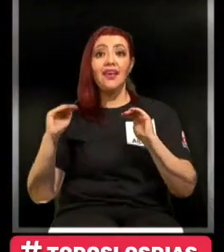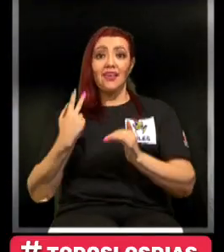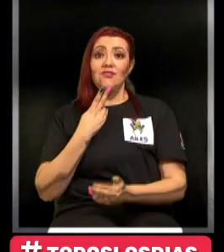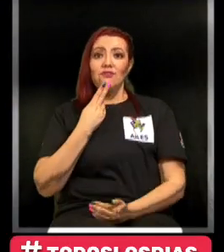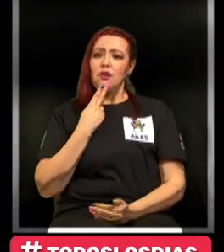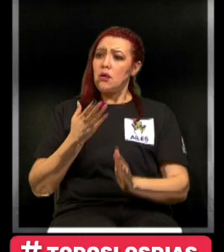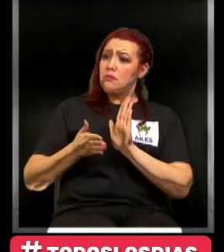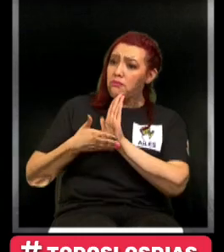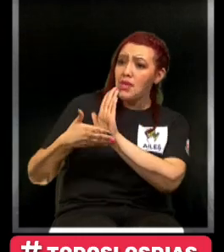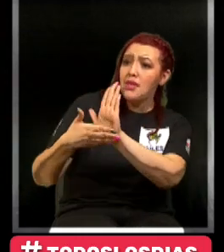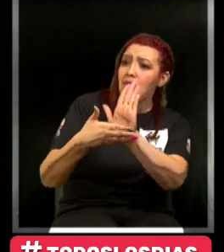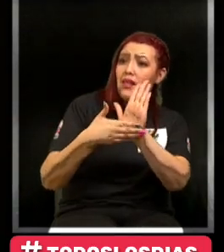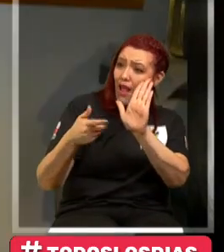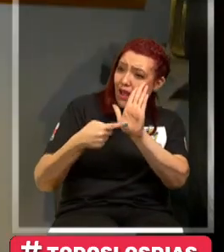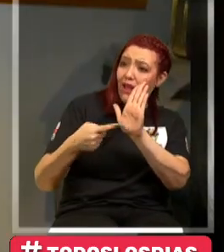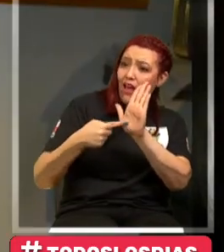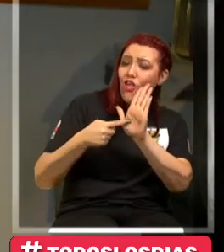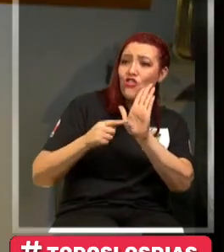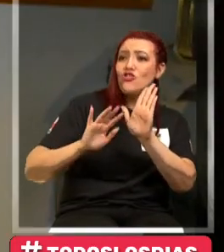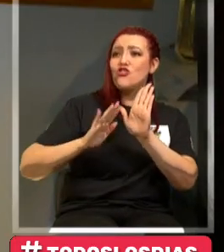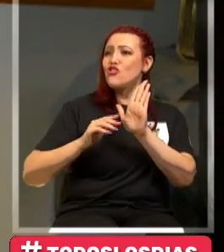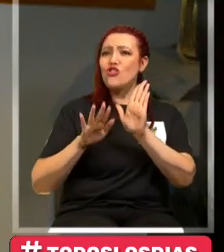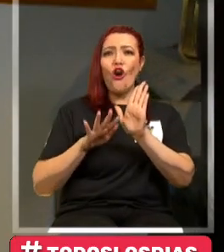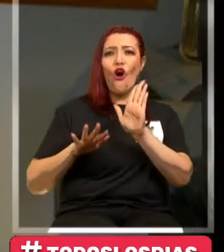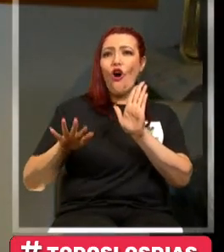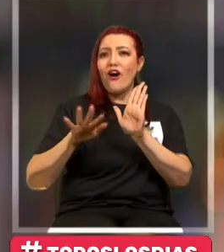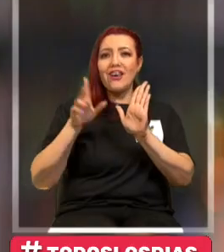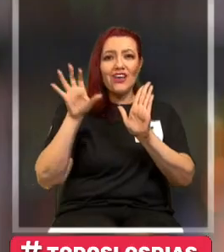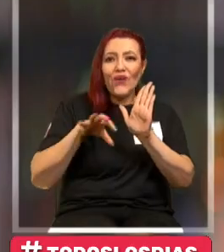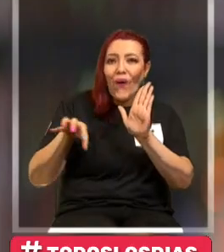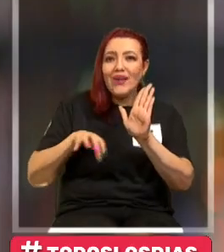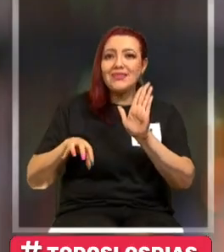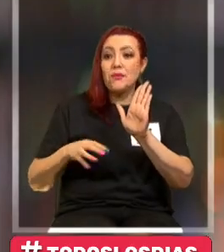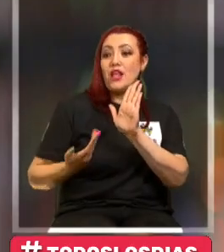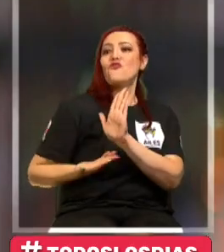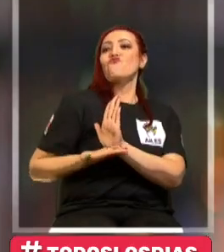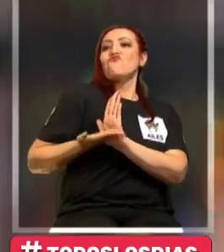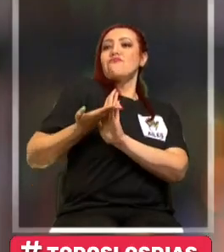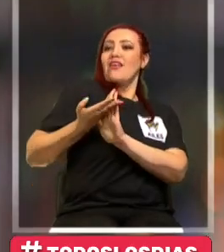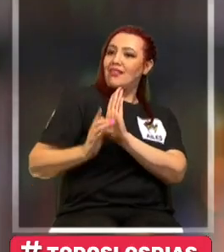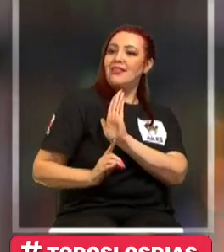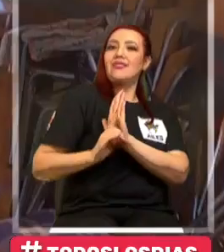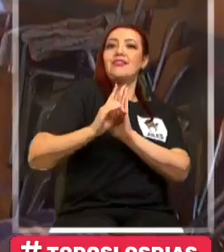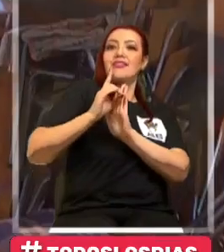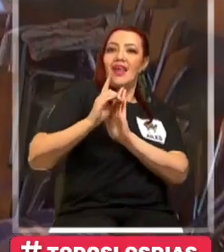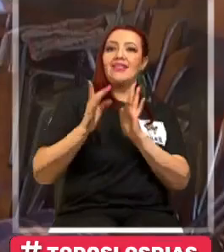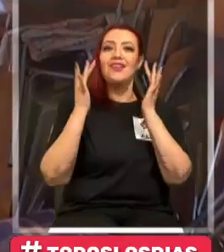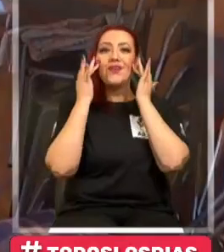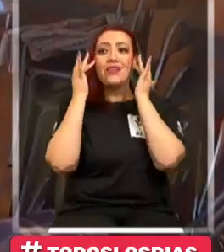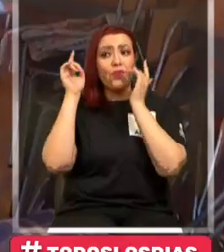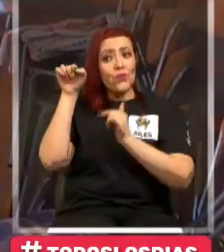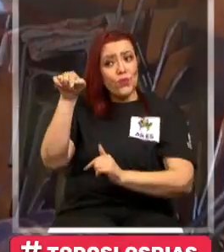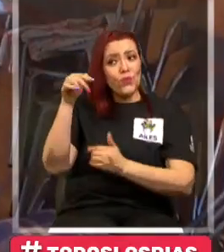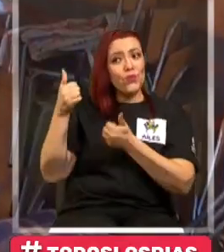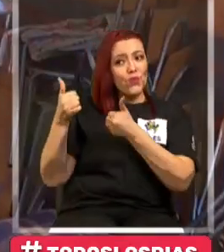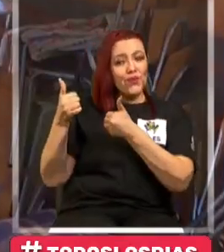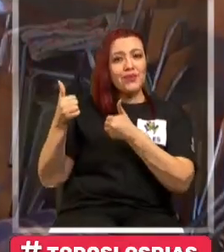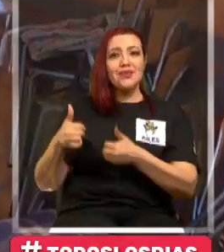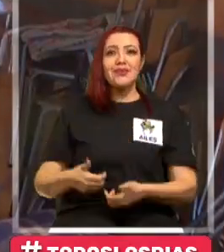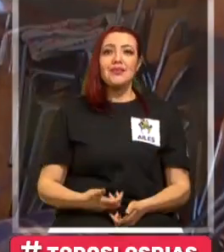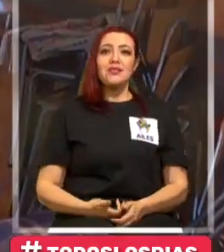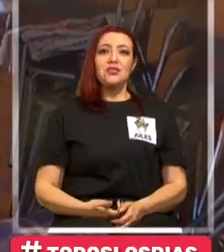empieza a demostrar todas las cosas que uno ha hecho por él para que crezca, para que esté feliz, esté contento.